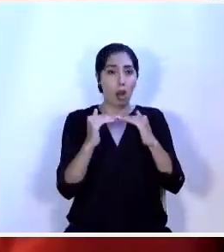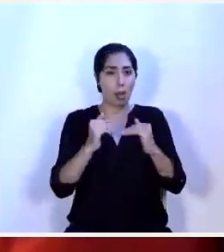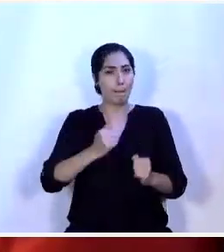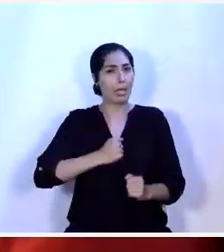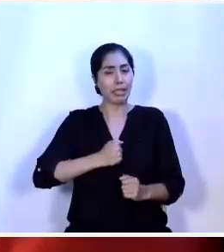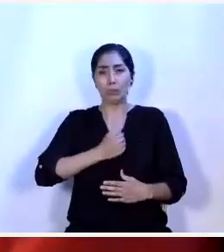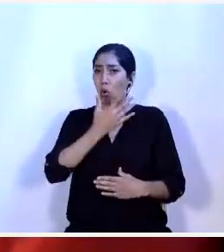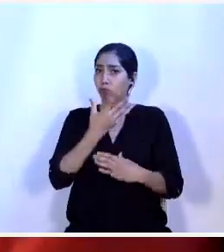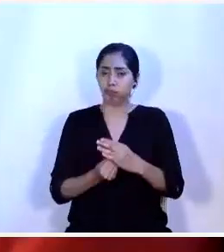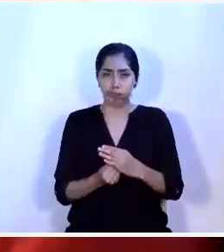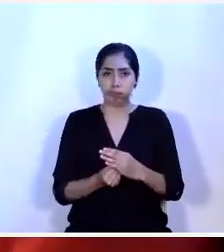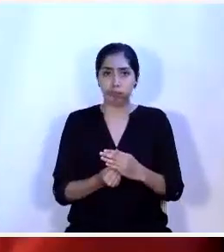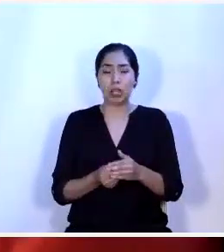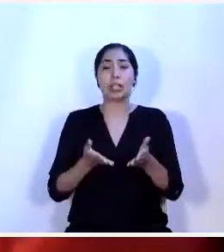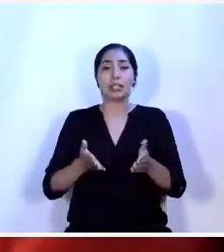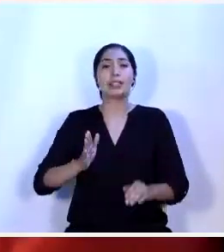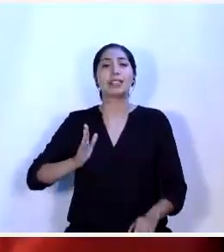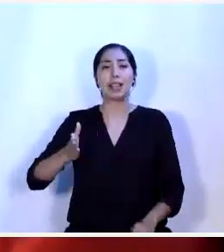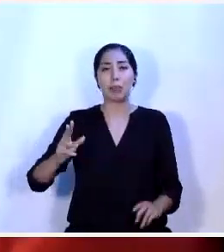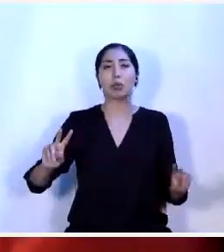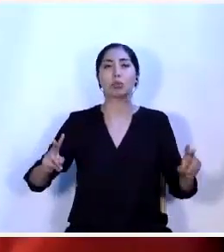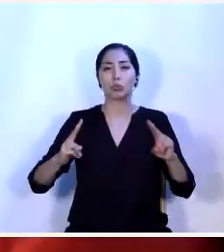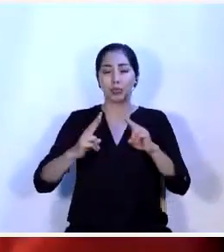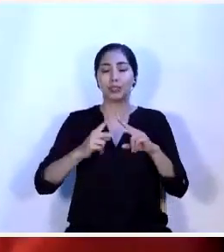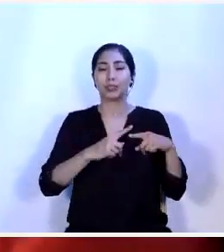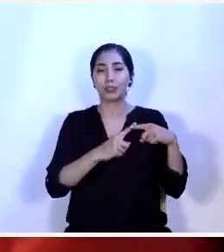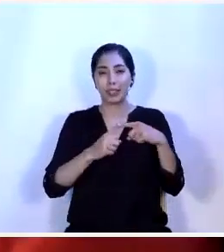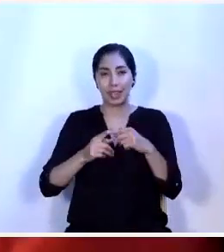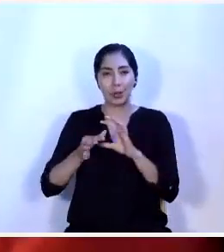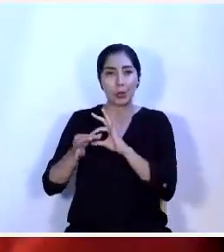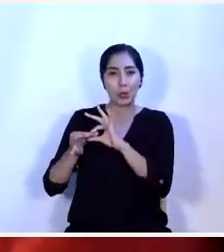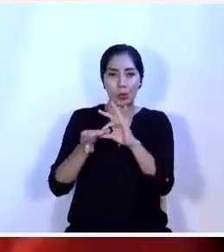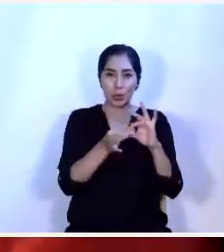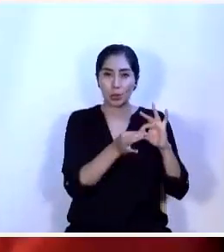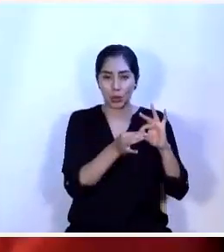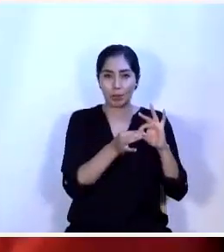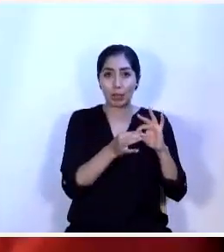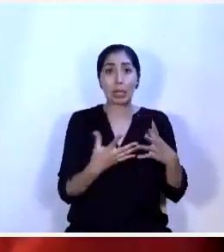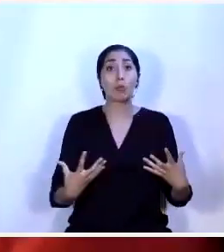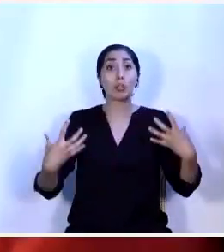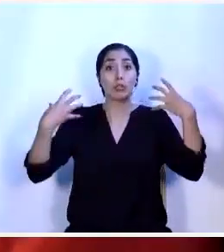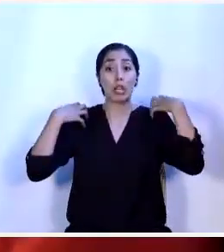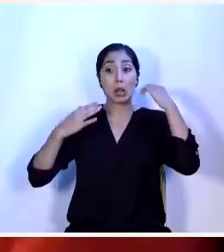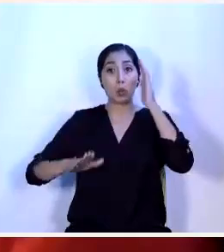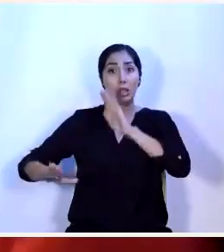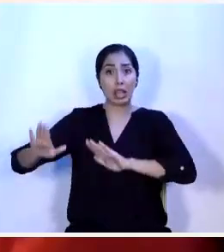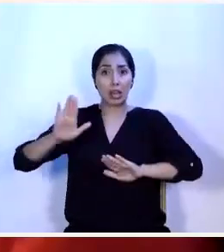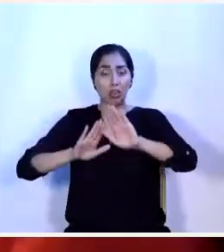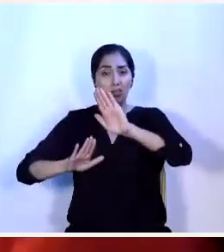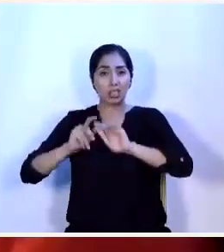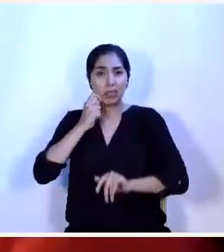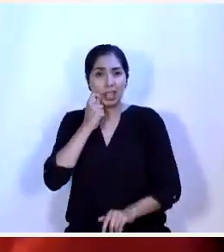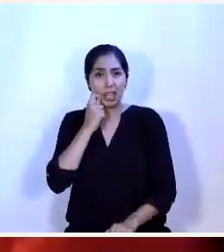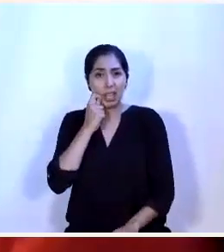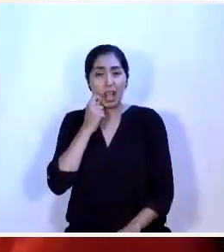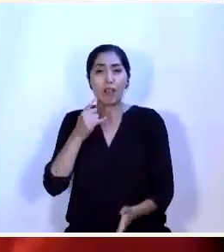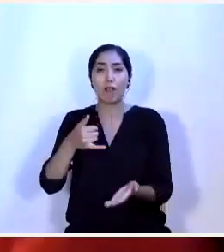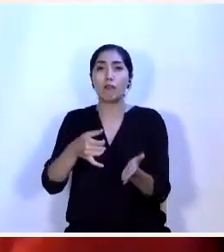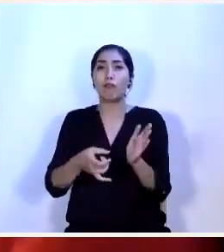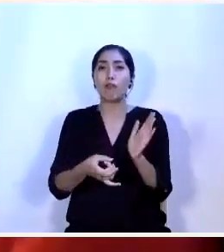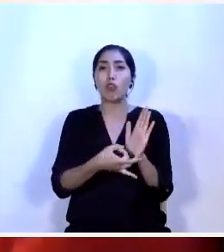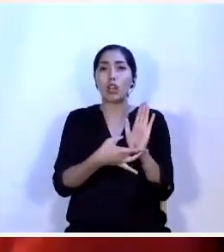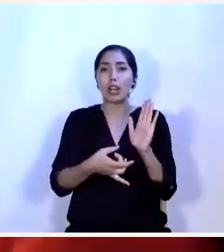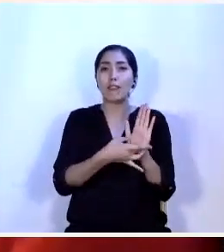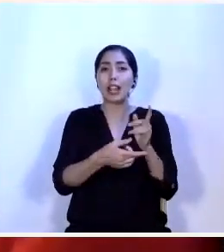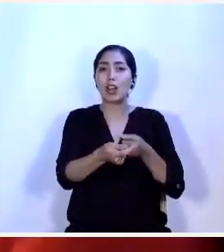vamos a construir juntas y juntos, la fundamental tarea del cuidado de personas no será nunca más un sinónimo de vulnerabilidad